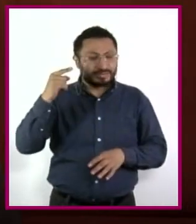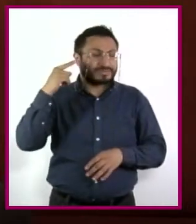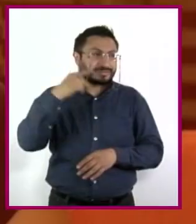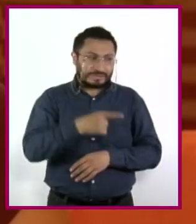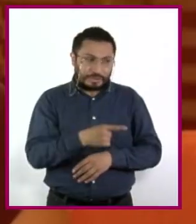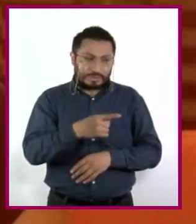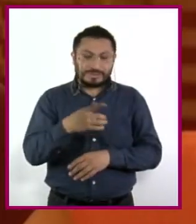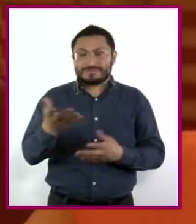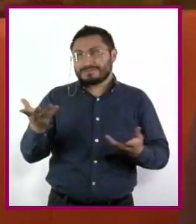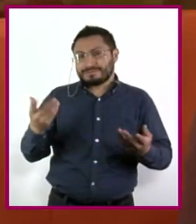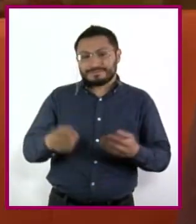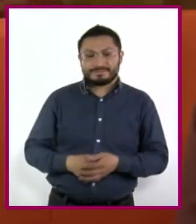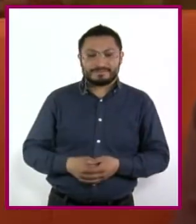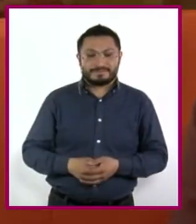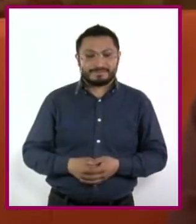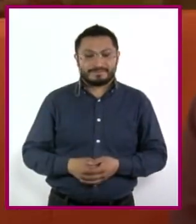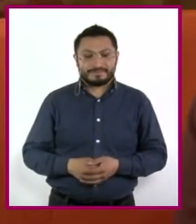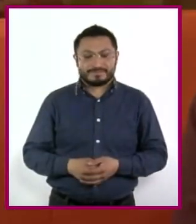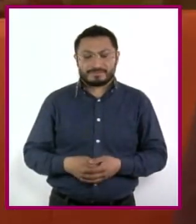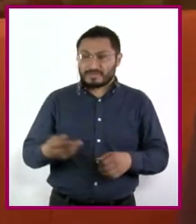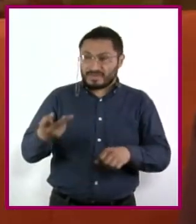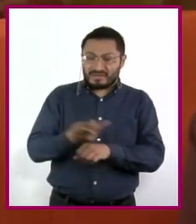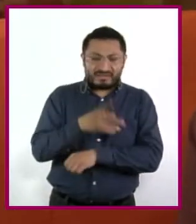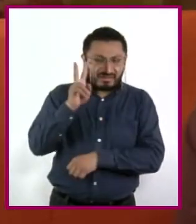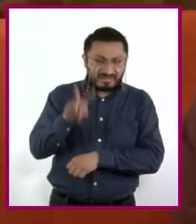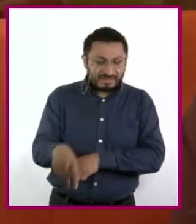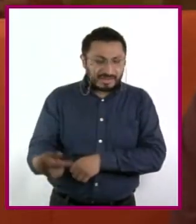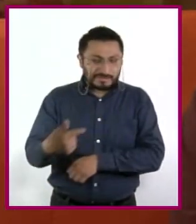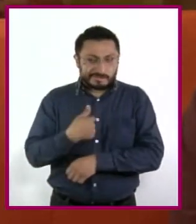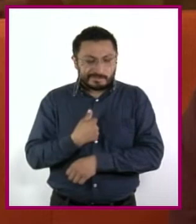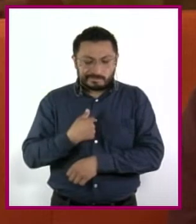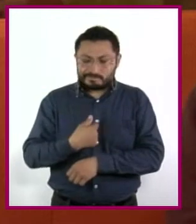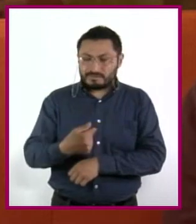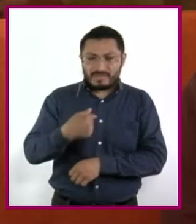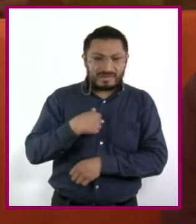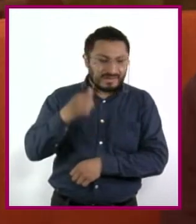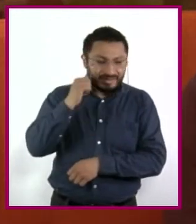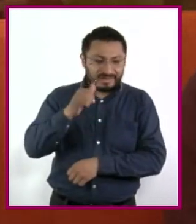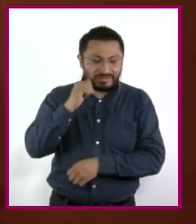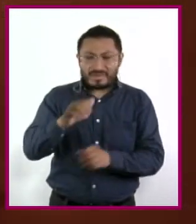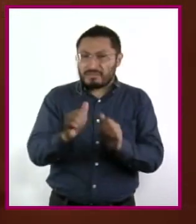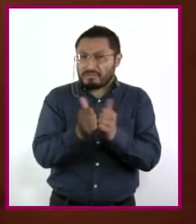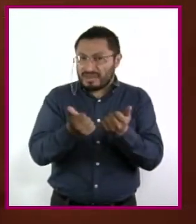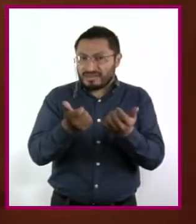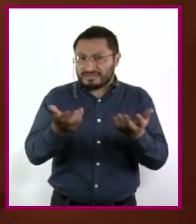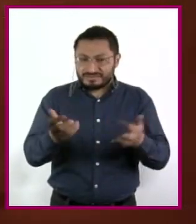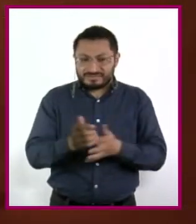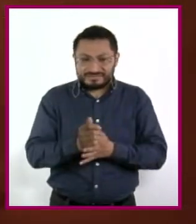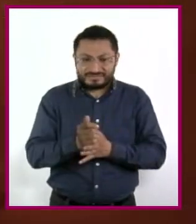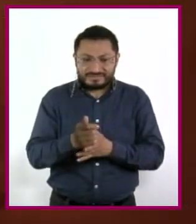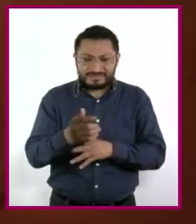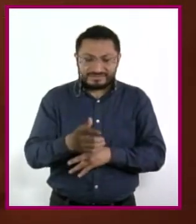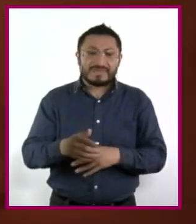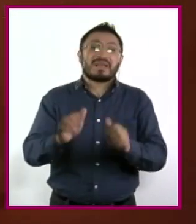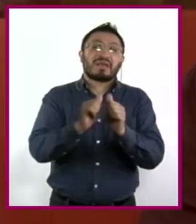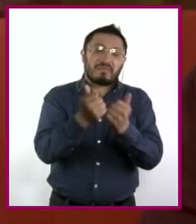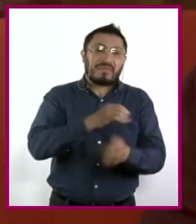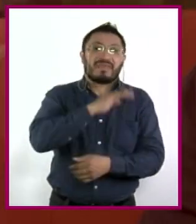Citlali. ¿Qué te pasa si yo soy un pan? Uy, será pan de